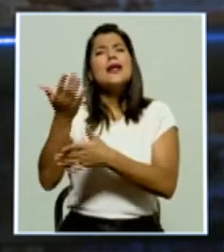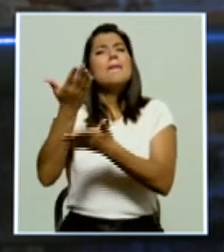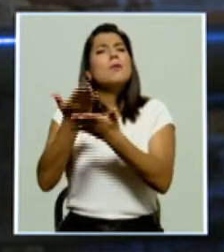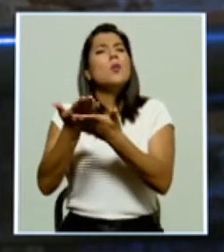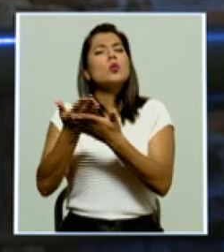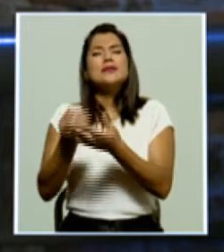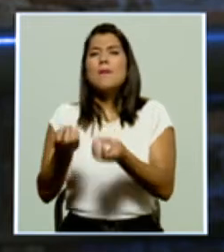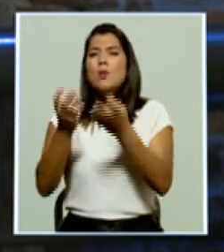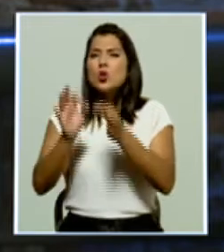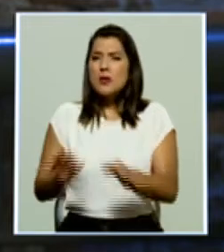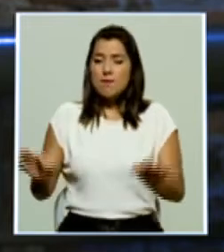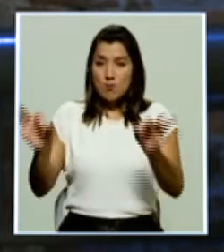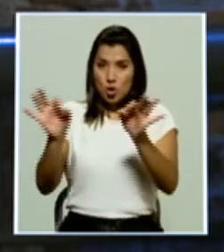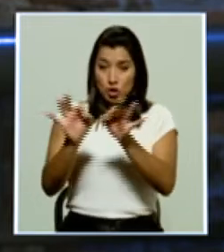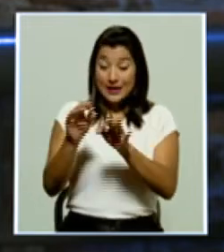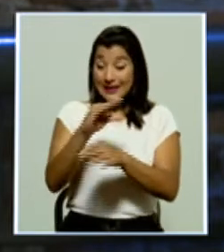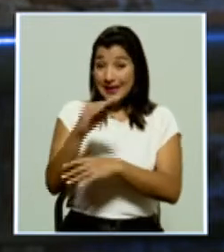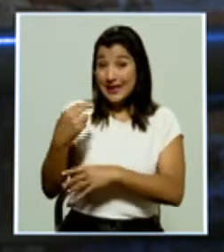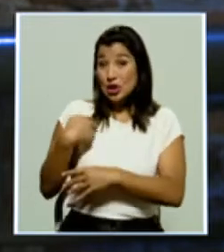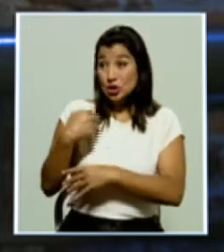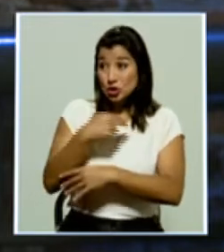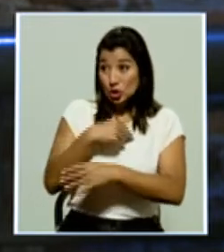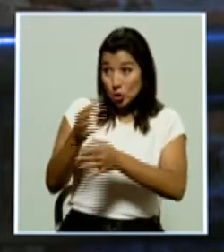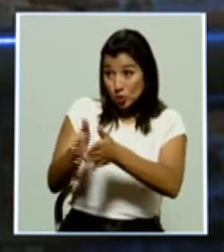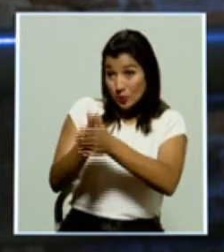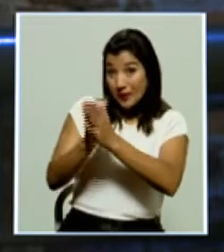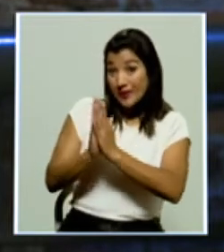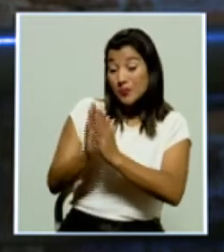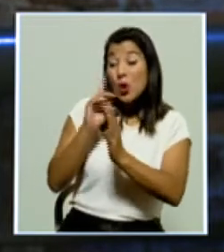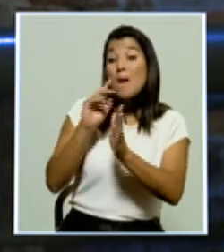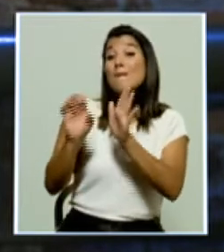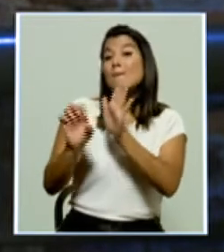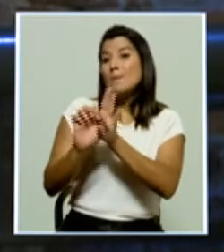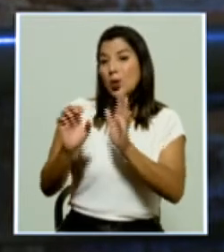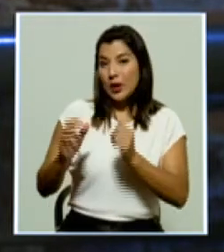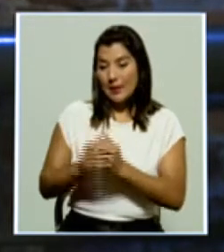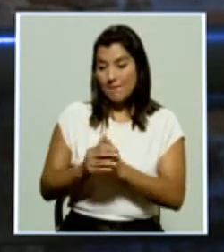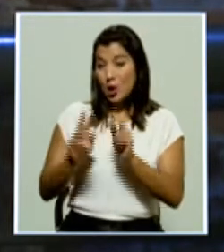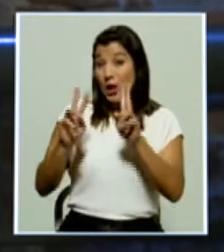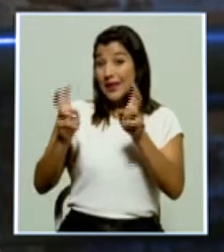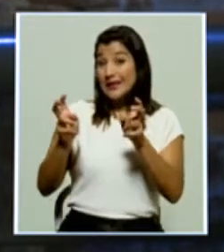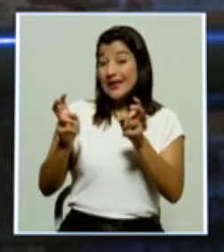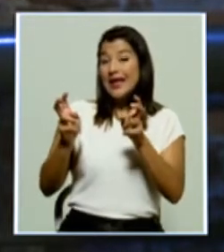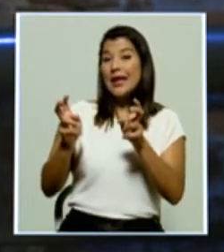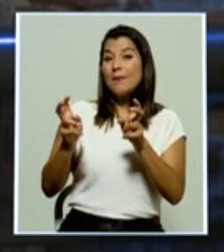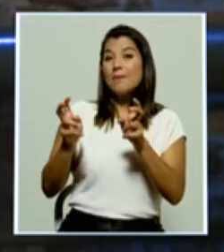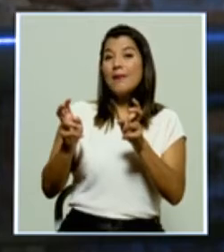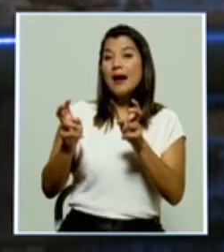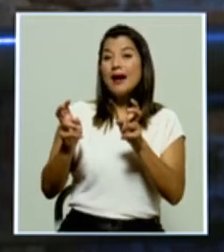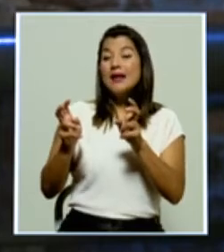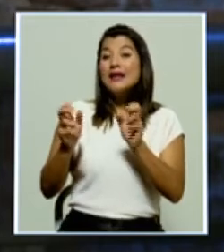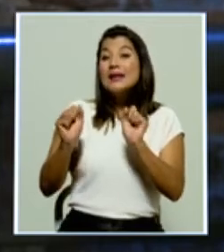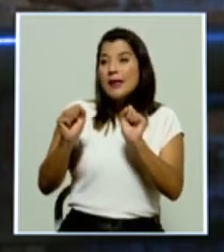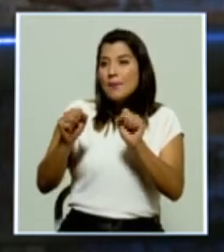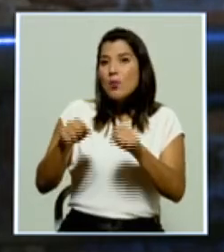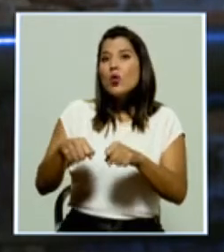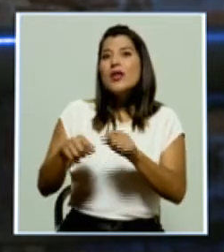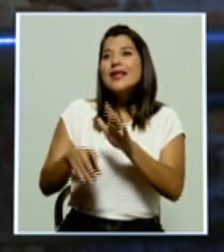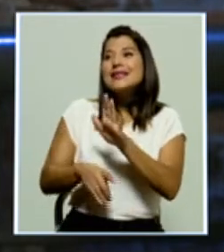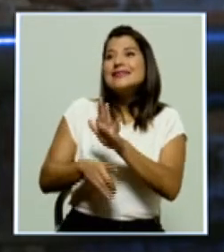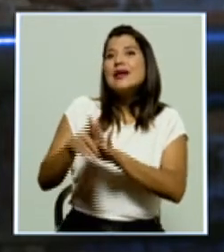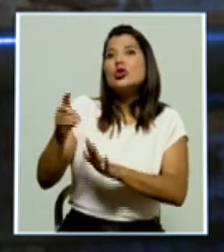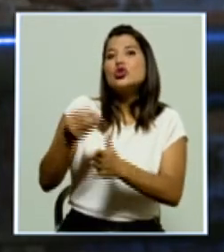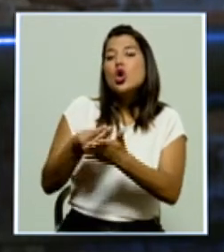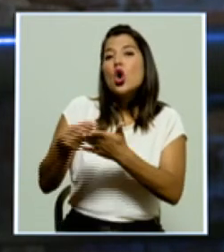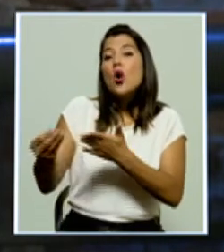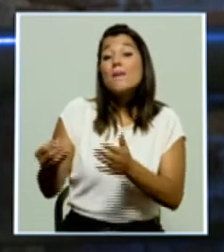se solicitaron dentro de este espacio de diálogo, como por ejemplo el tema de generar en todo el entorno del sector público las compras mediante el sistema